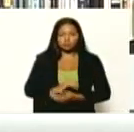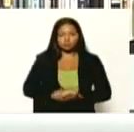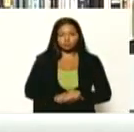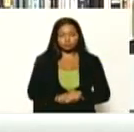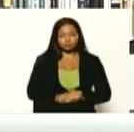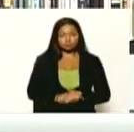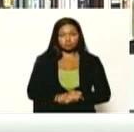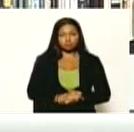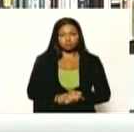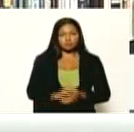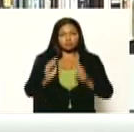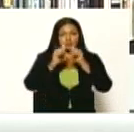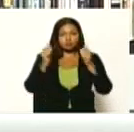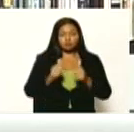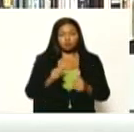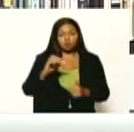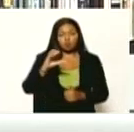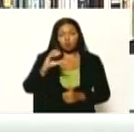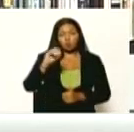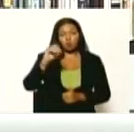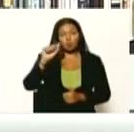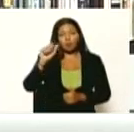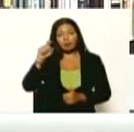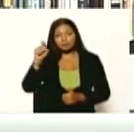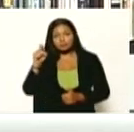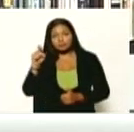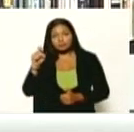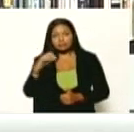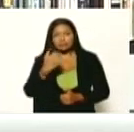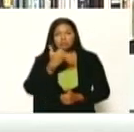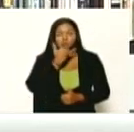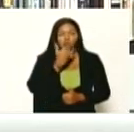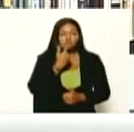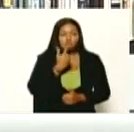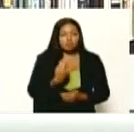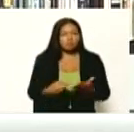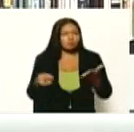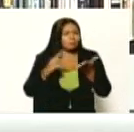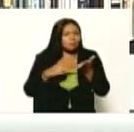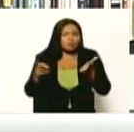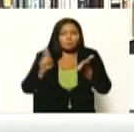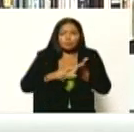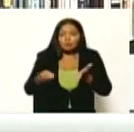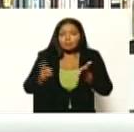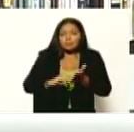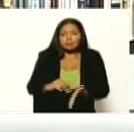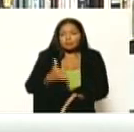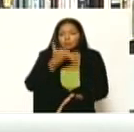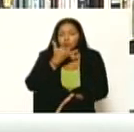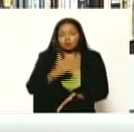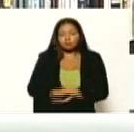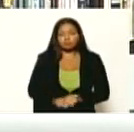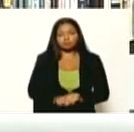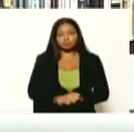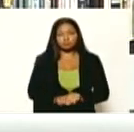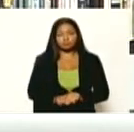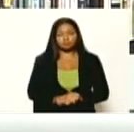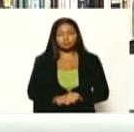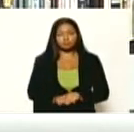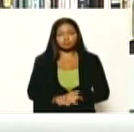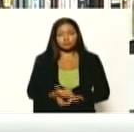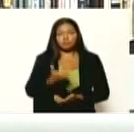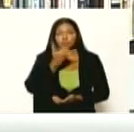El sistema COVAX ha fallado. Lo digo una y otra vez. El sistema COVAX le